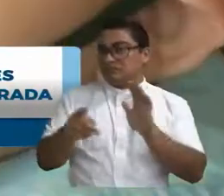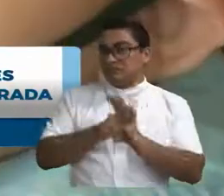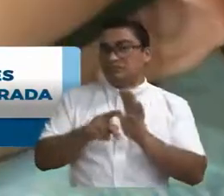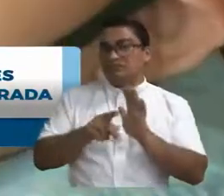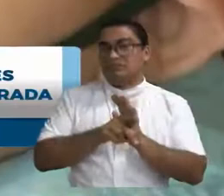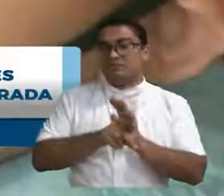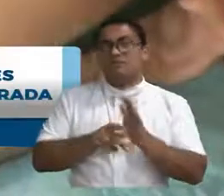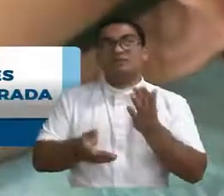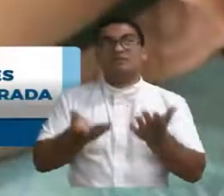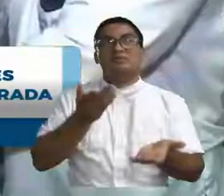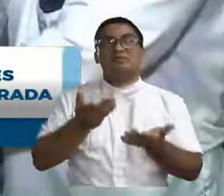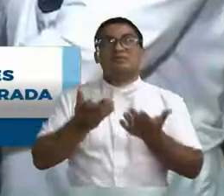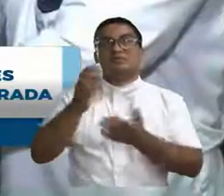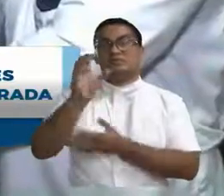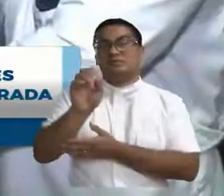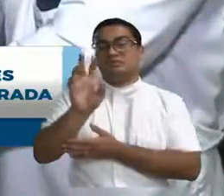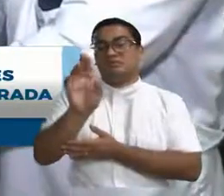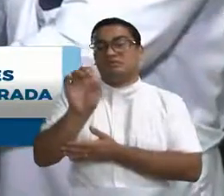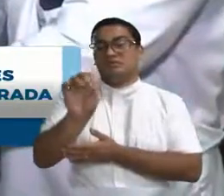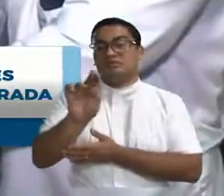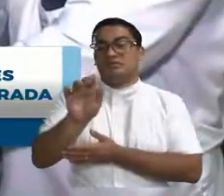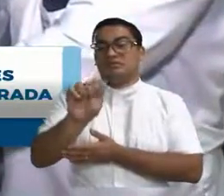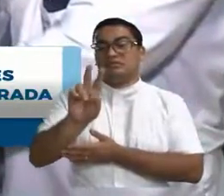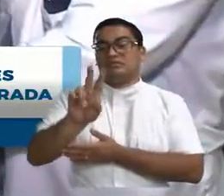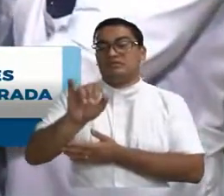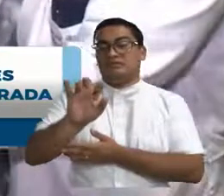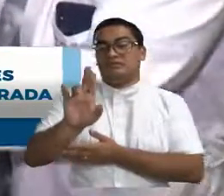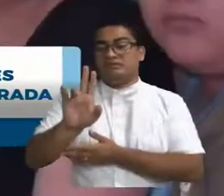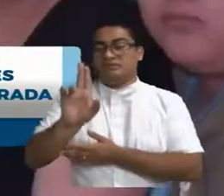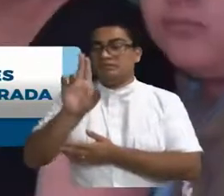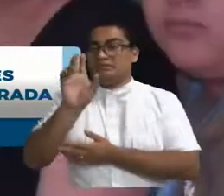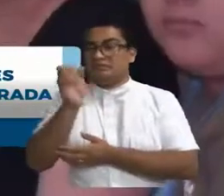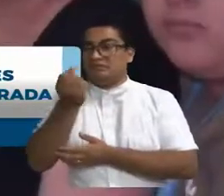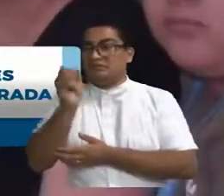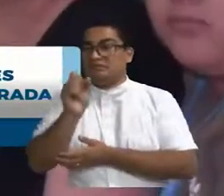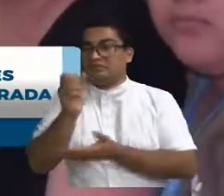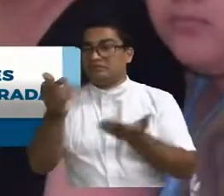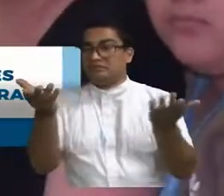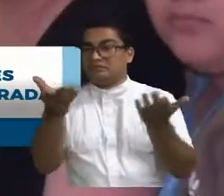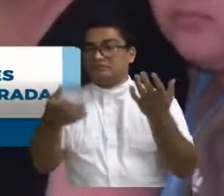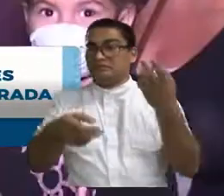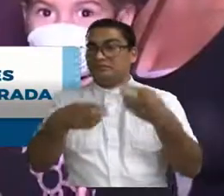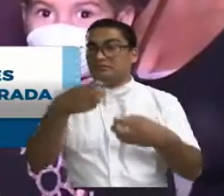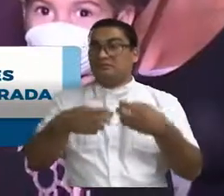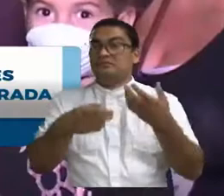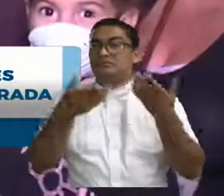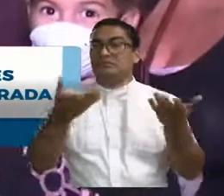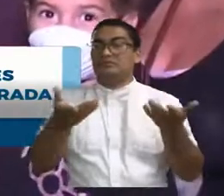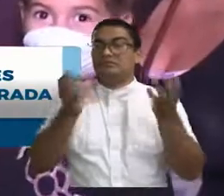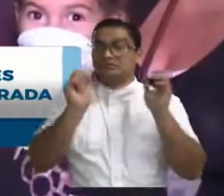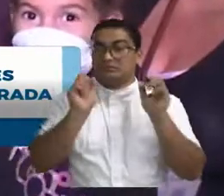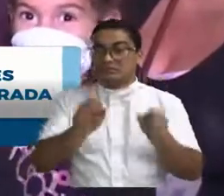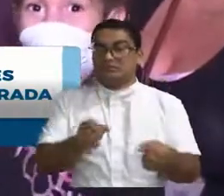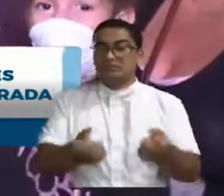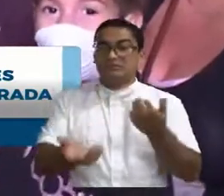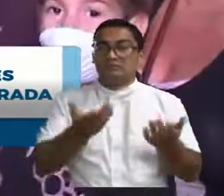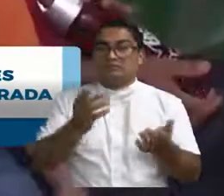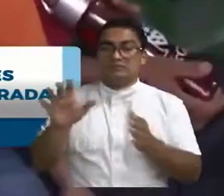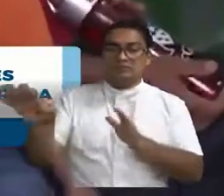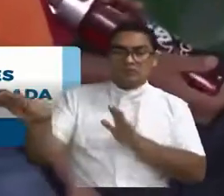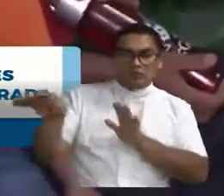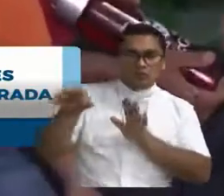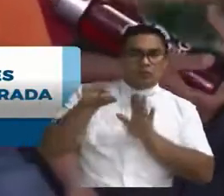el famoso coronavirus o otro de los virus que es el que más frecuentemente los afecta, y puede adquirirlo